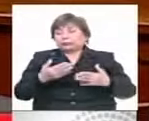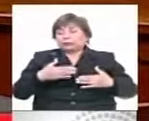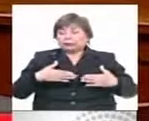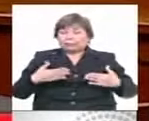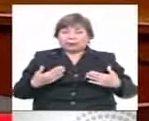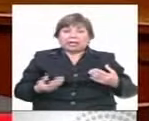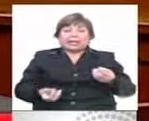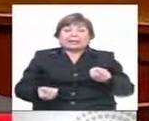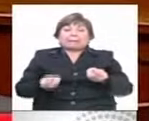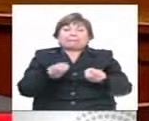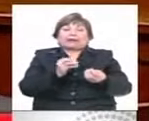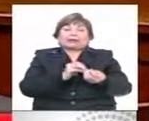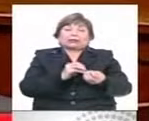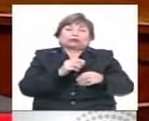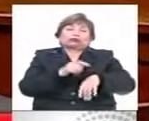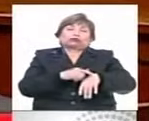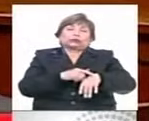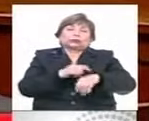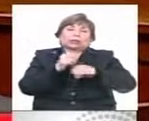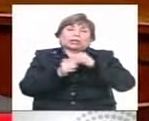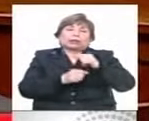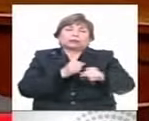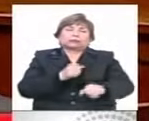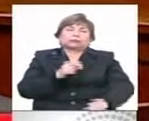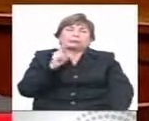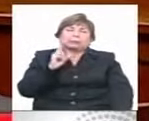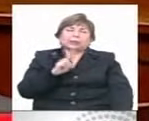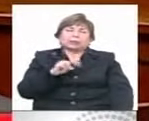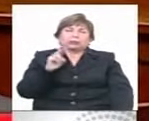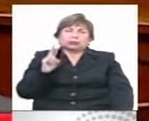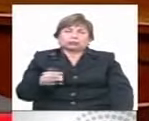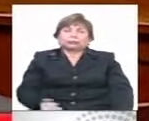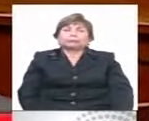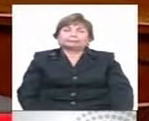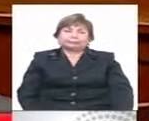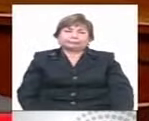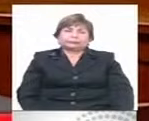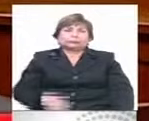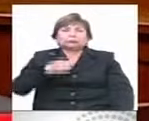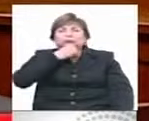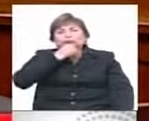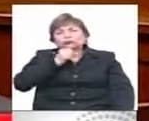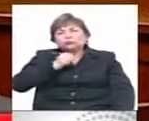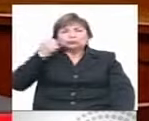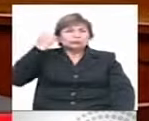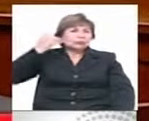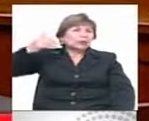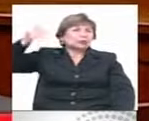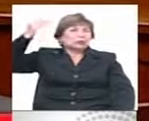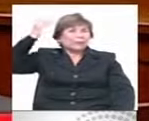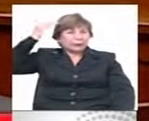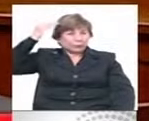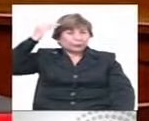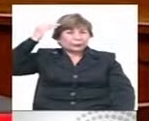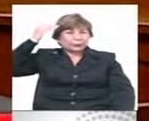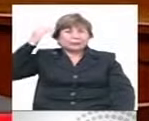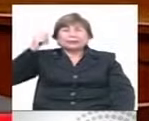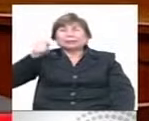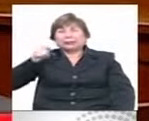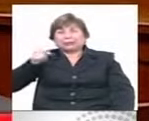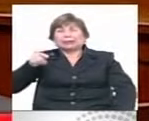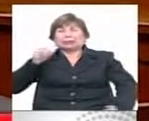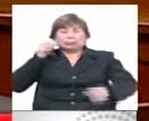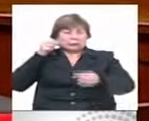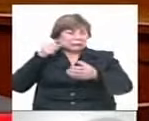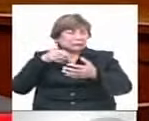pueda implementar durante el año 2022. Adultos mayores. Los adultos mayores fueron los más vulnerables en